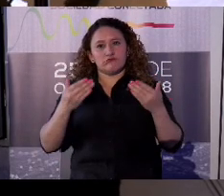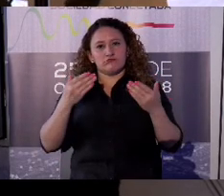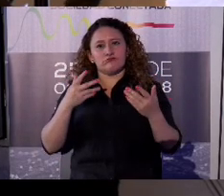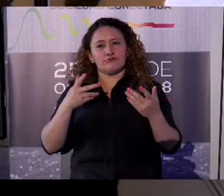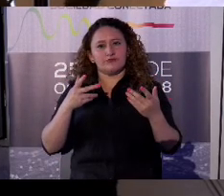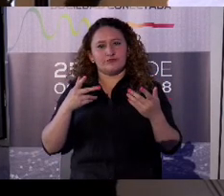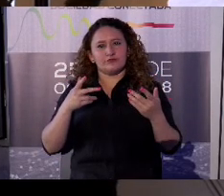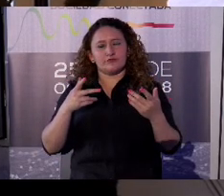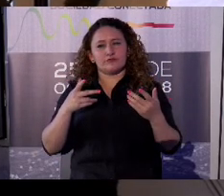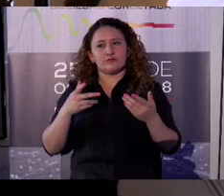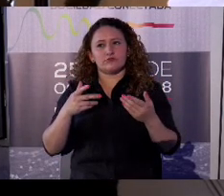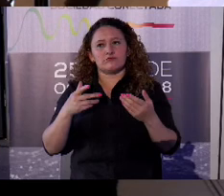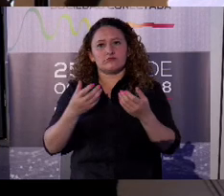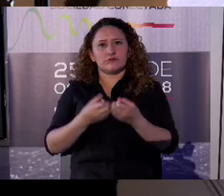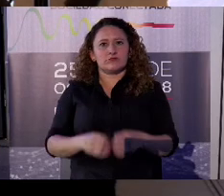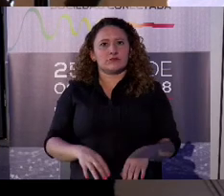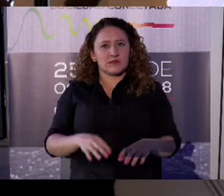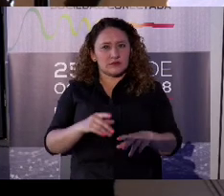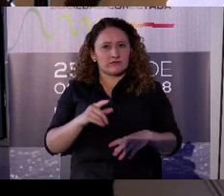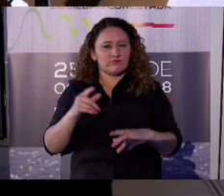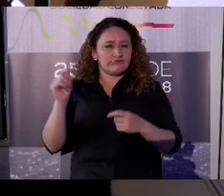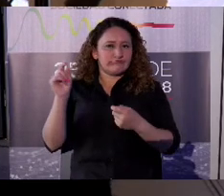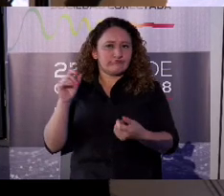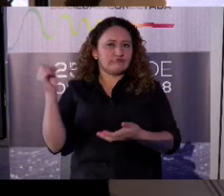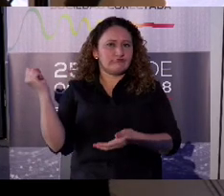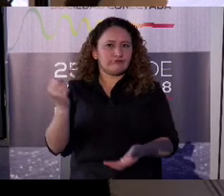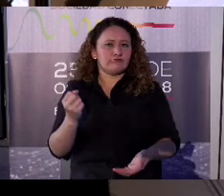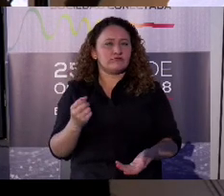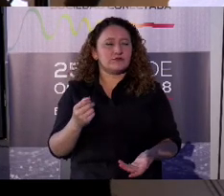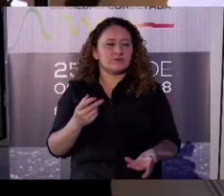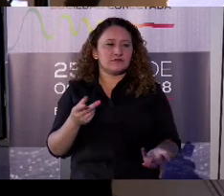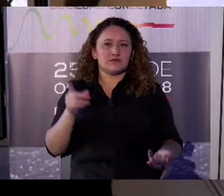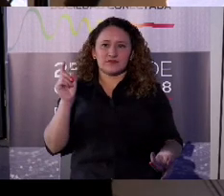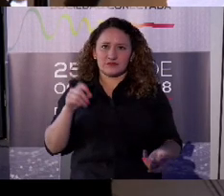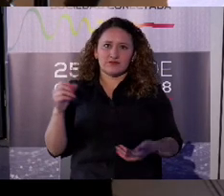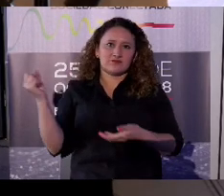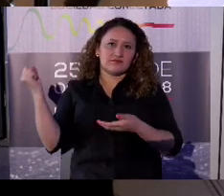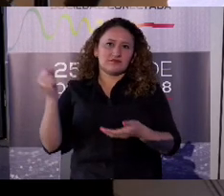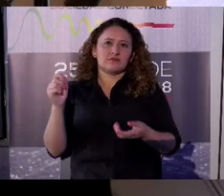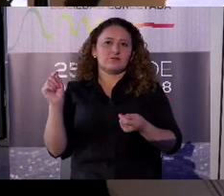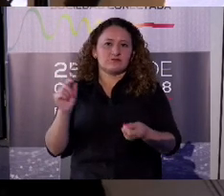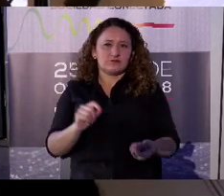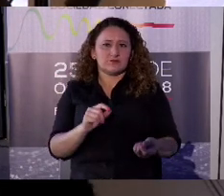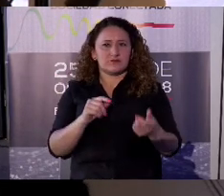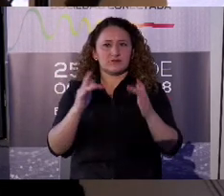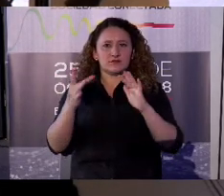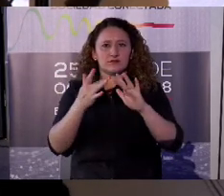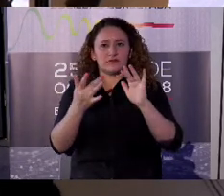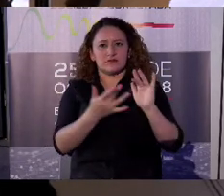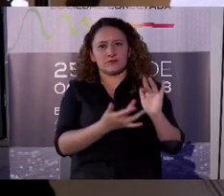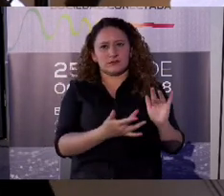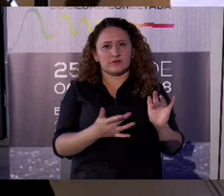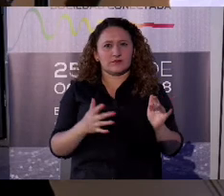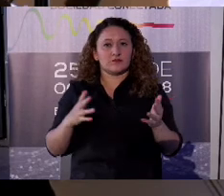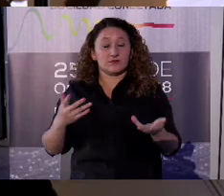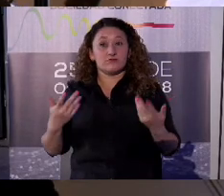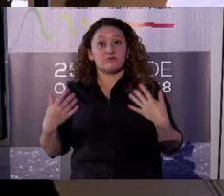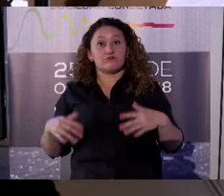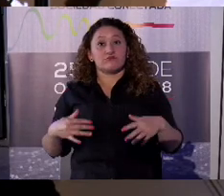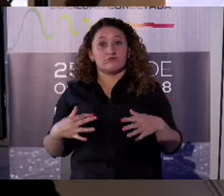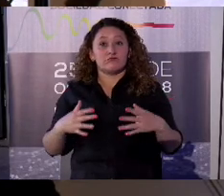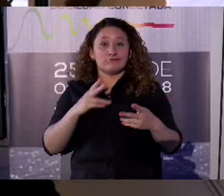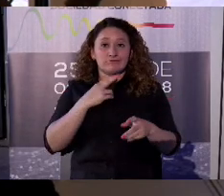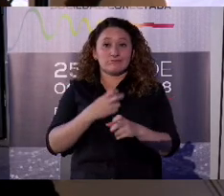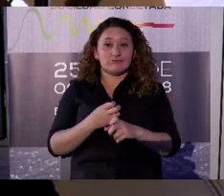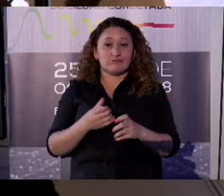se pierden elementos de inversión. Entonces, necesitamos inversiones en conectividad y eso en un contexto que es complejo para la industria